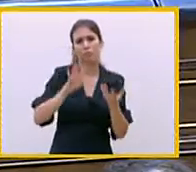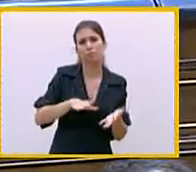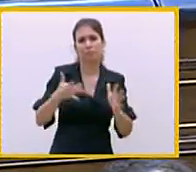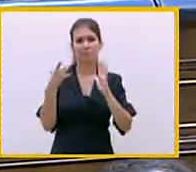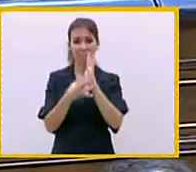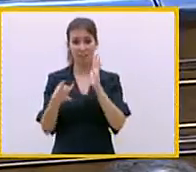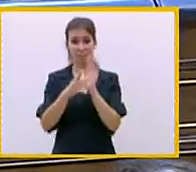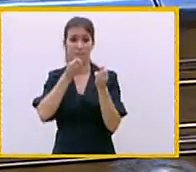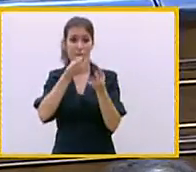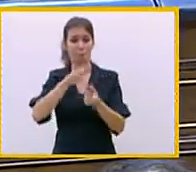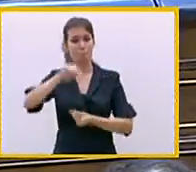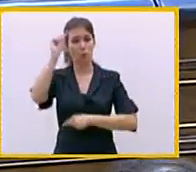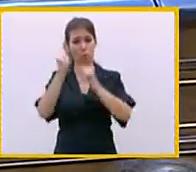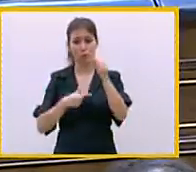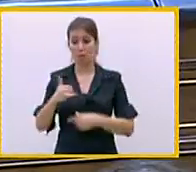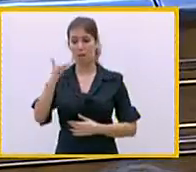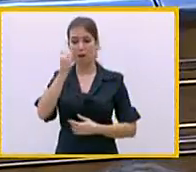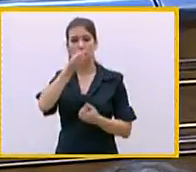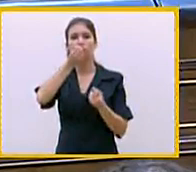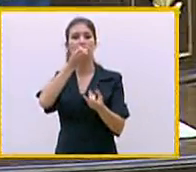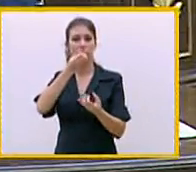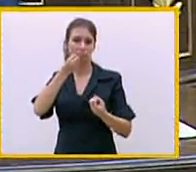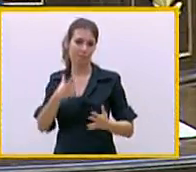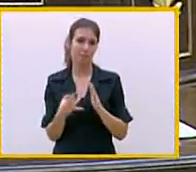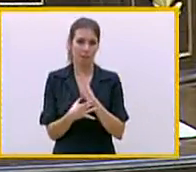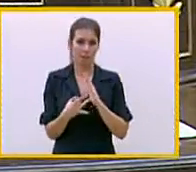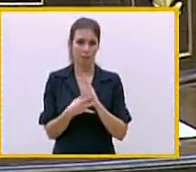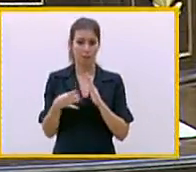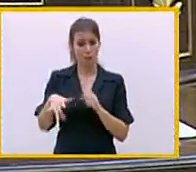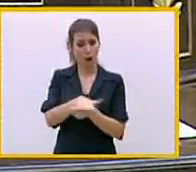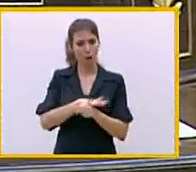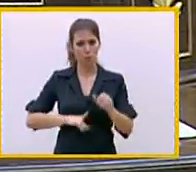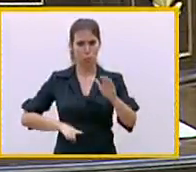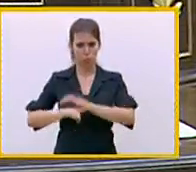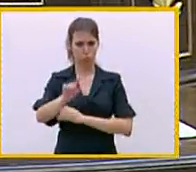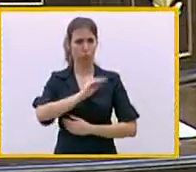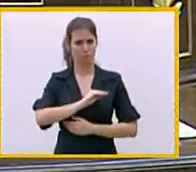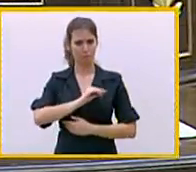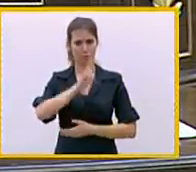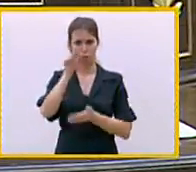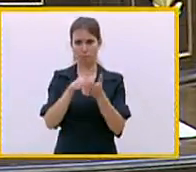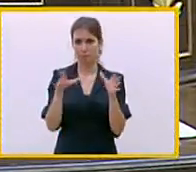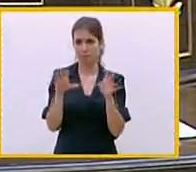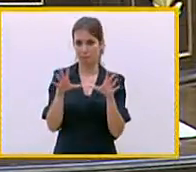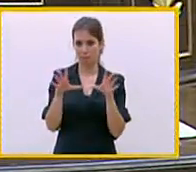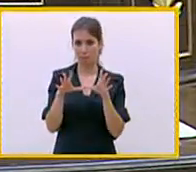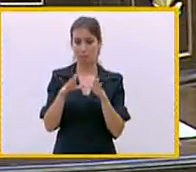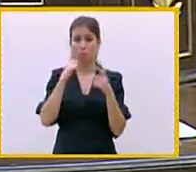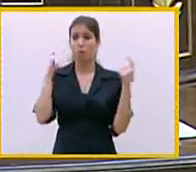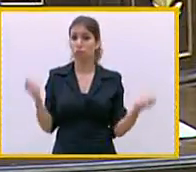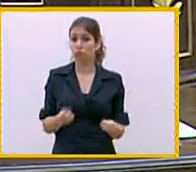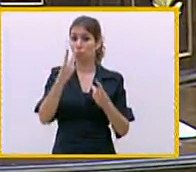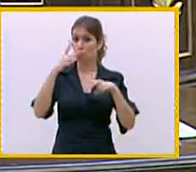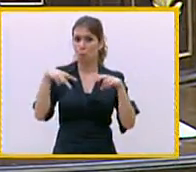información presupuestaria disponible, un ámbito en el que hemos avanzado claramente en 2010, con la publicación de